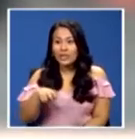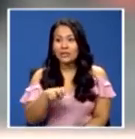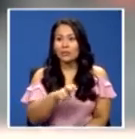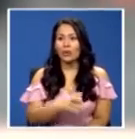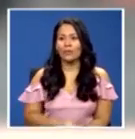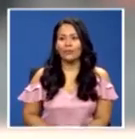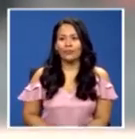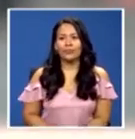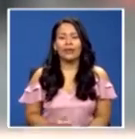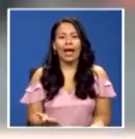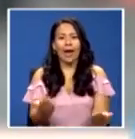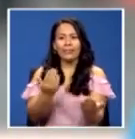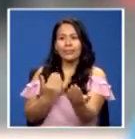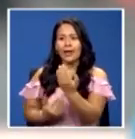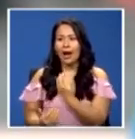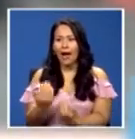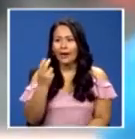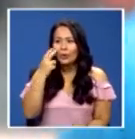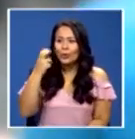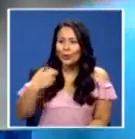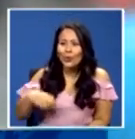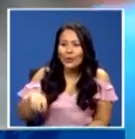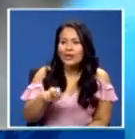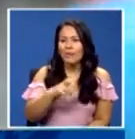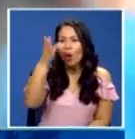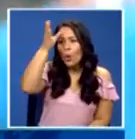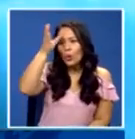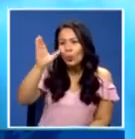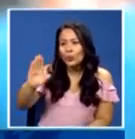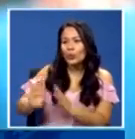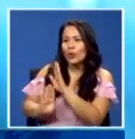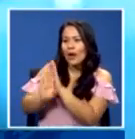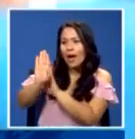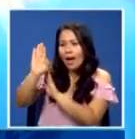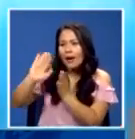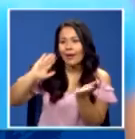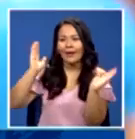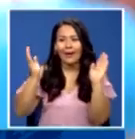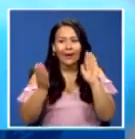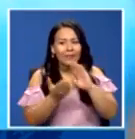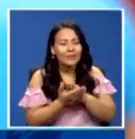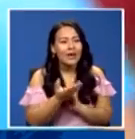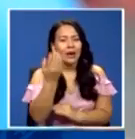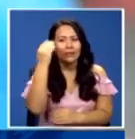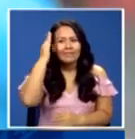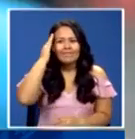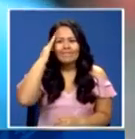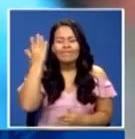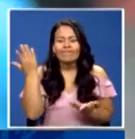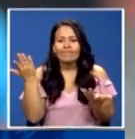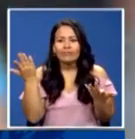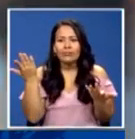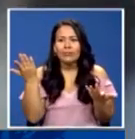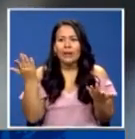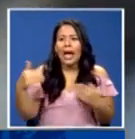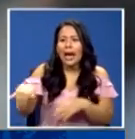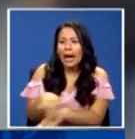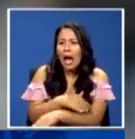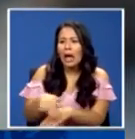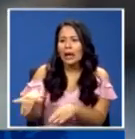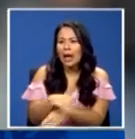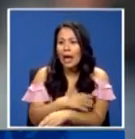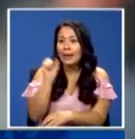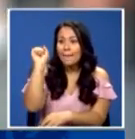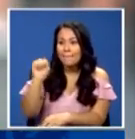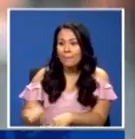solamente a través del turismo sino hacer que la cultura en nuestro evoluciones de que ellas salgan de este la calle de que la